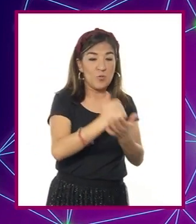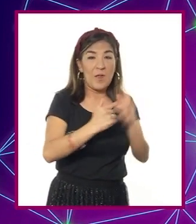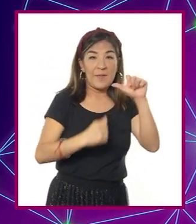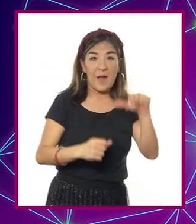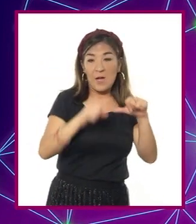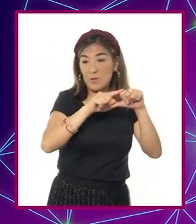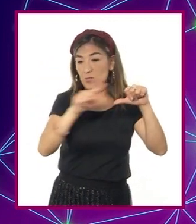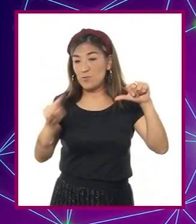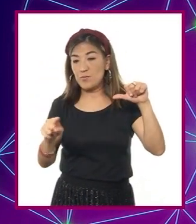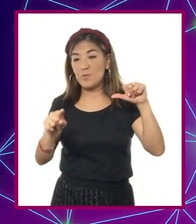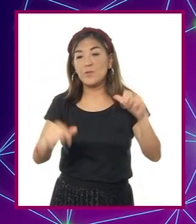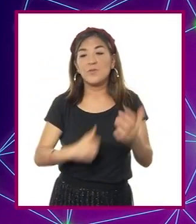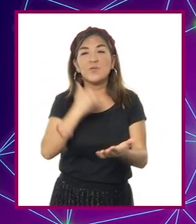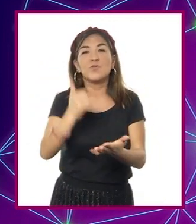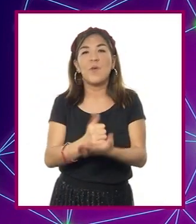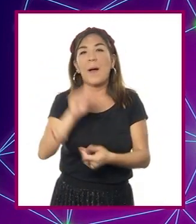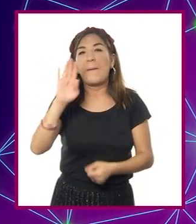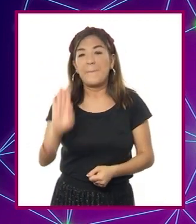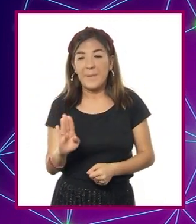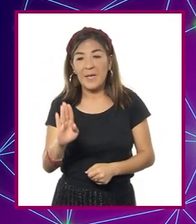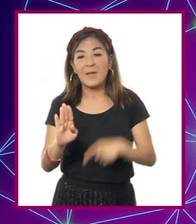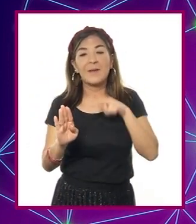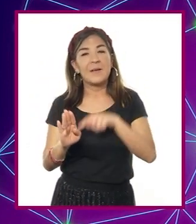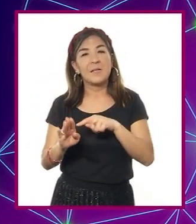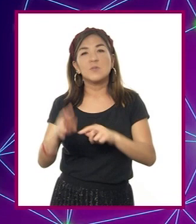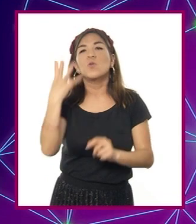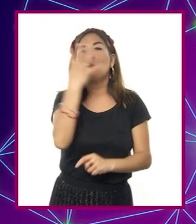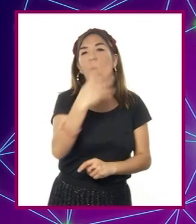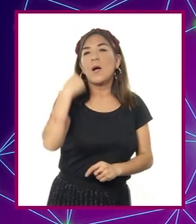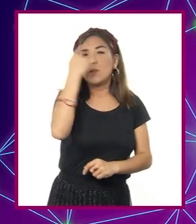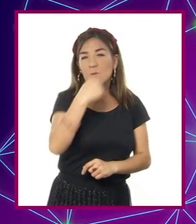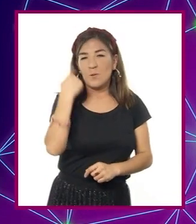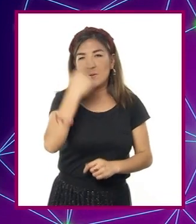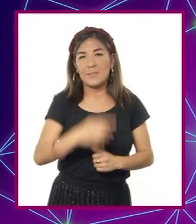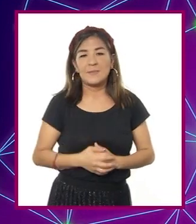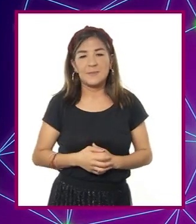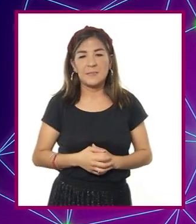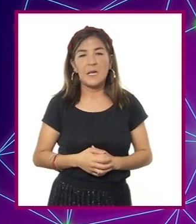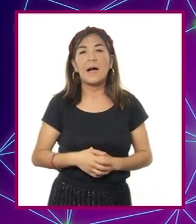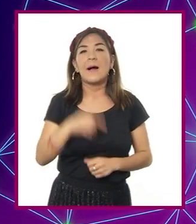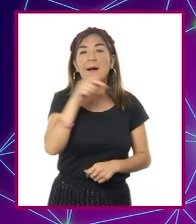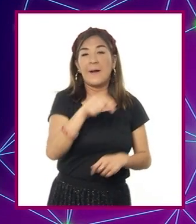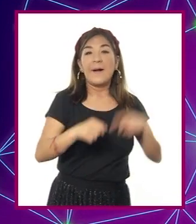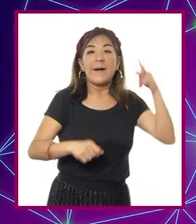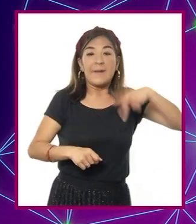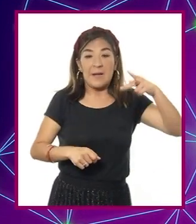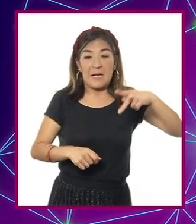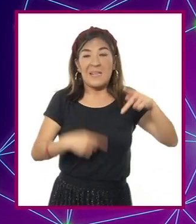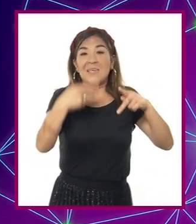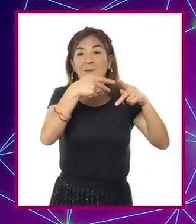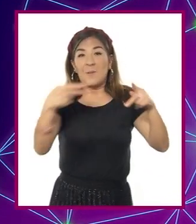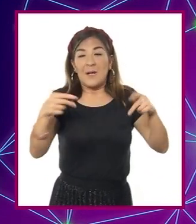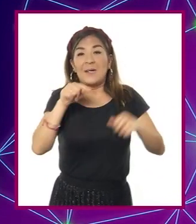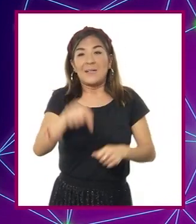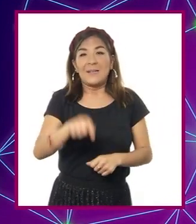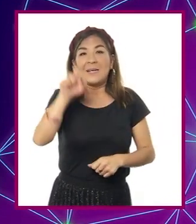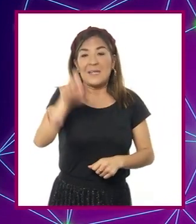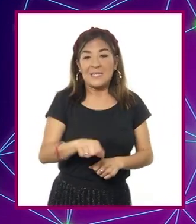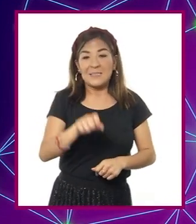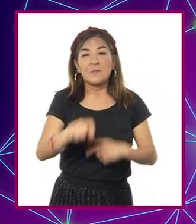A hasta la ciudad B en 4 horas. Como K es igual a X por